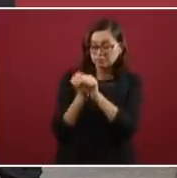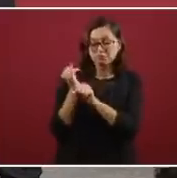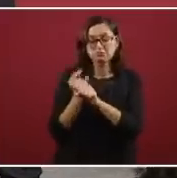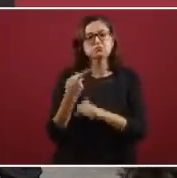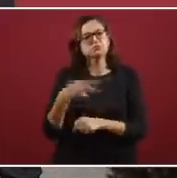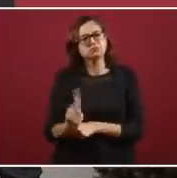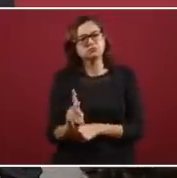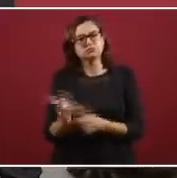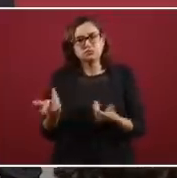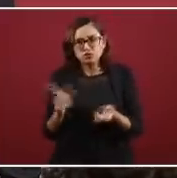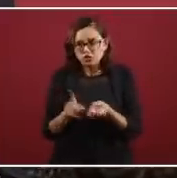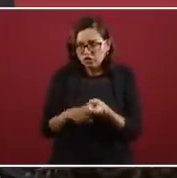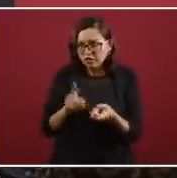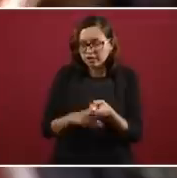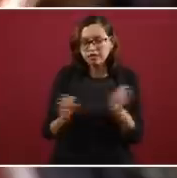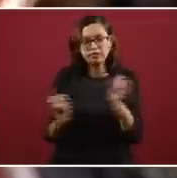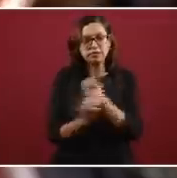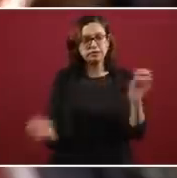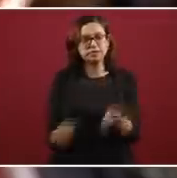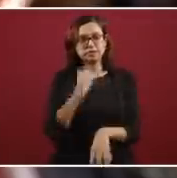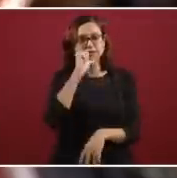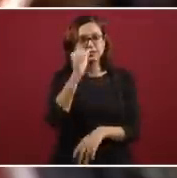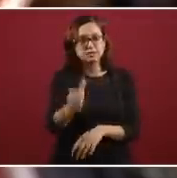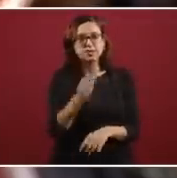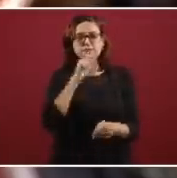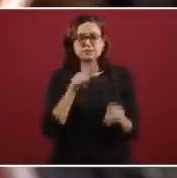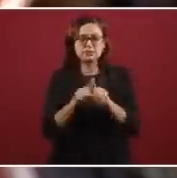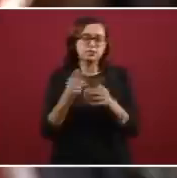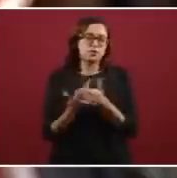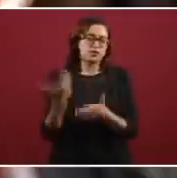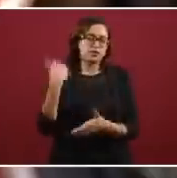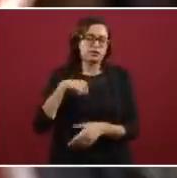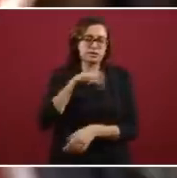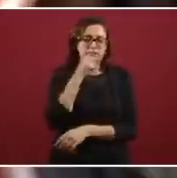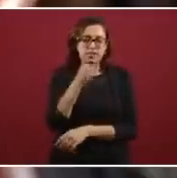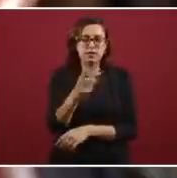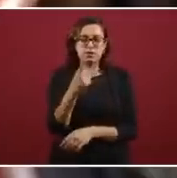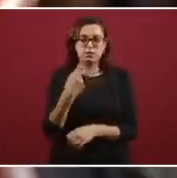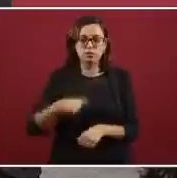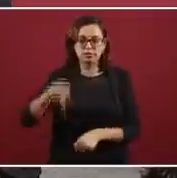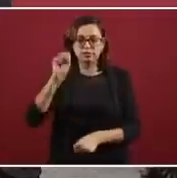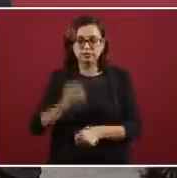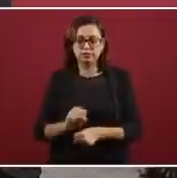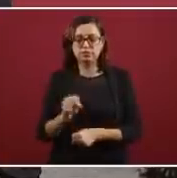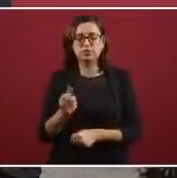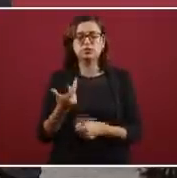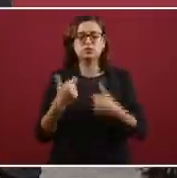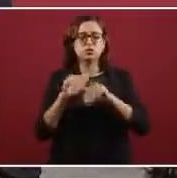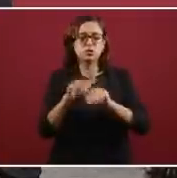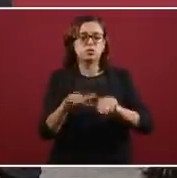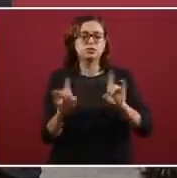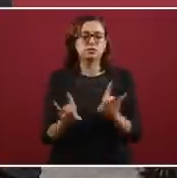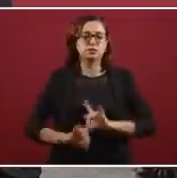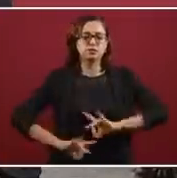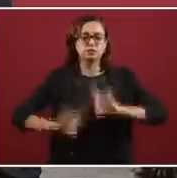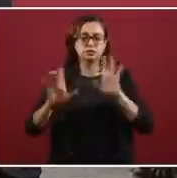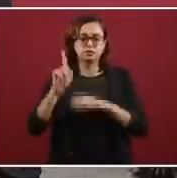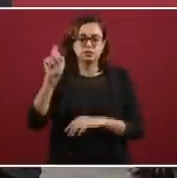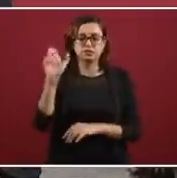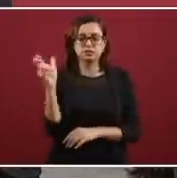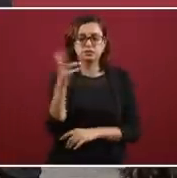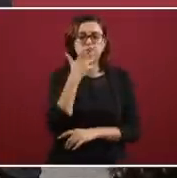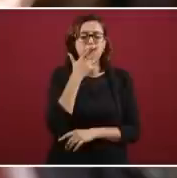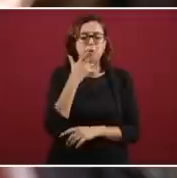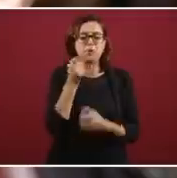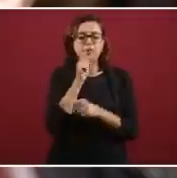ningún procedimiento. Y, pues, bueno, como le decía al inicio, hace una semana usted mismo habló sobre la situación en Chihuahua y